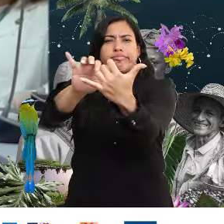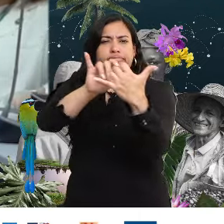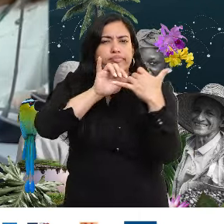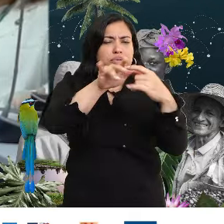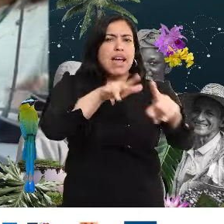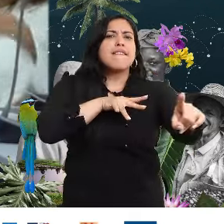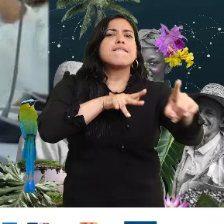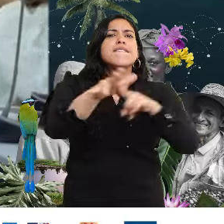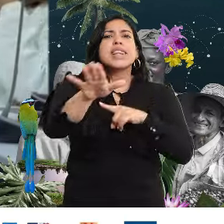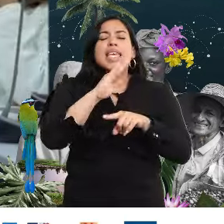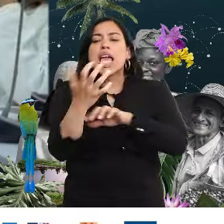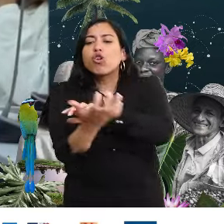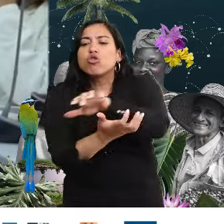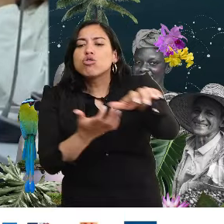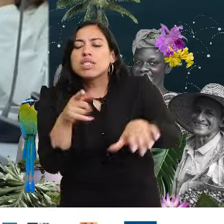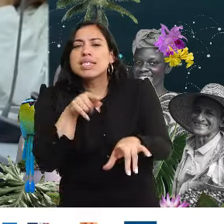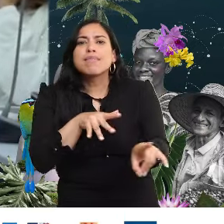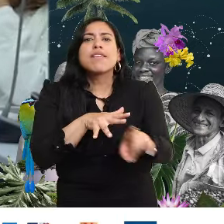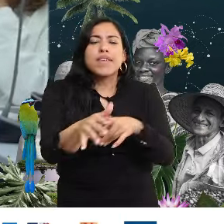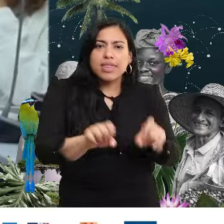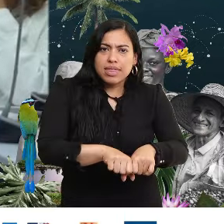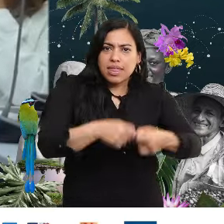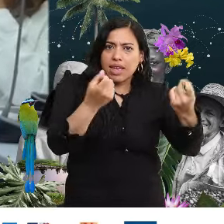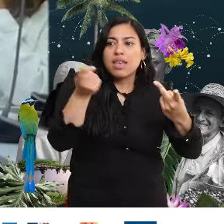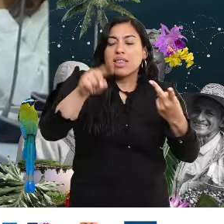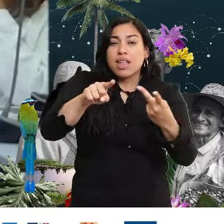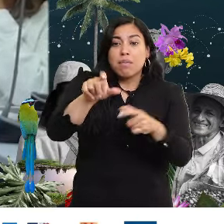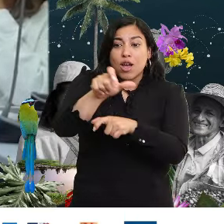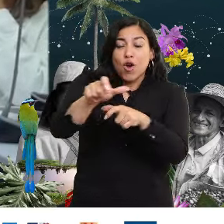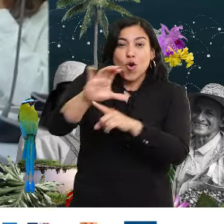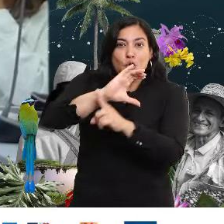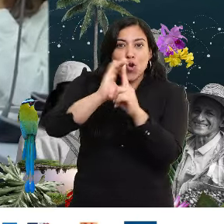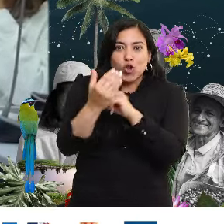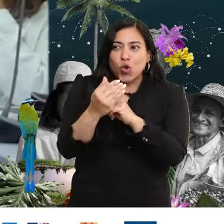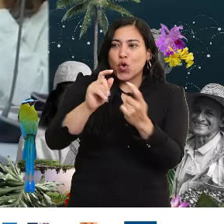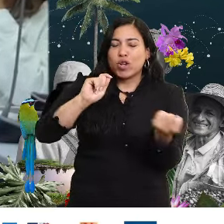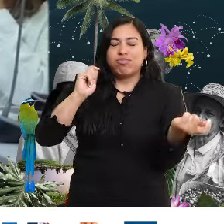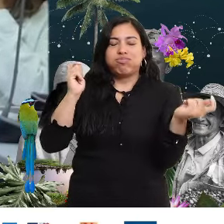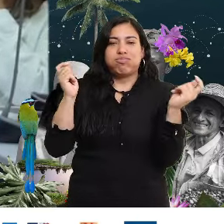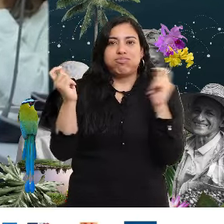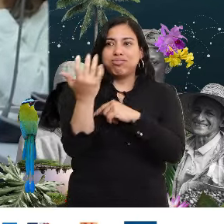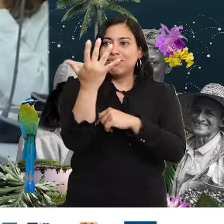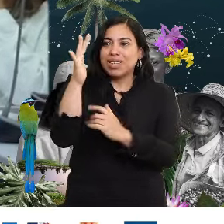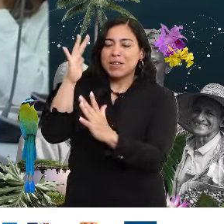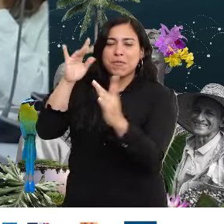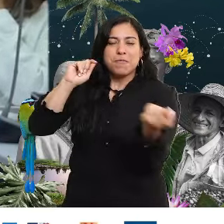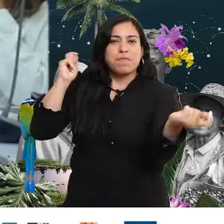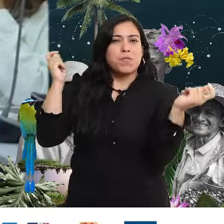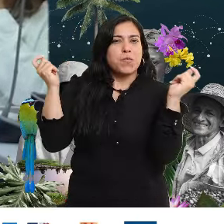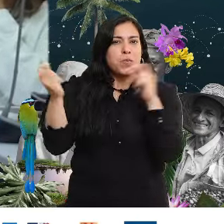afectó los ecosistemas y por lo tanto afectó la biocultura y transformó, generó